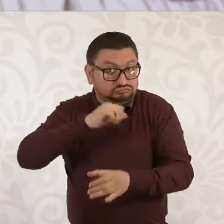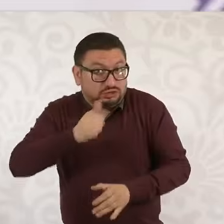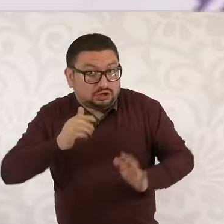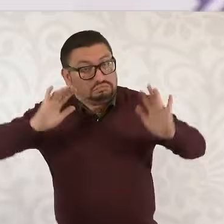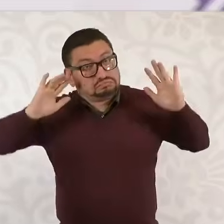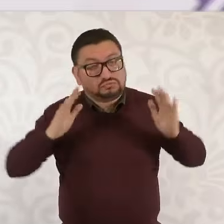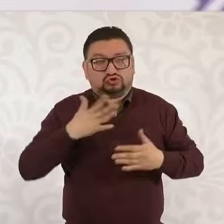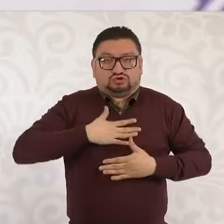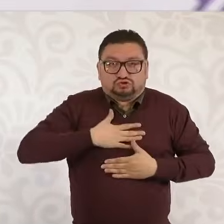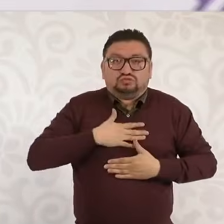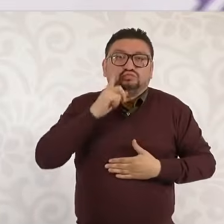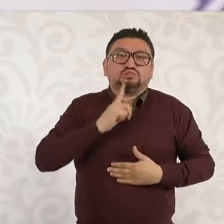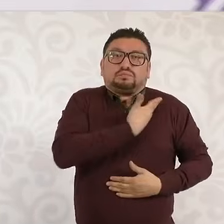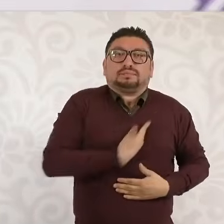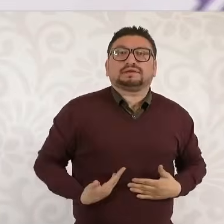pero la presidenta cumplió.